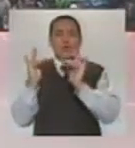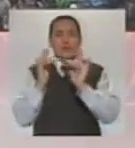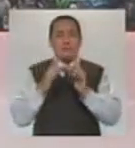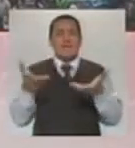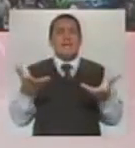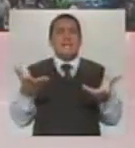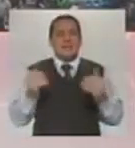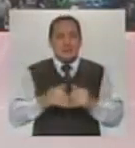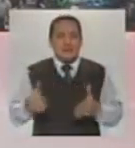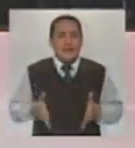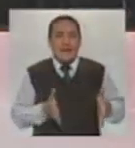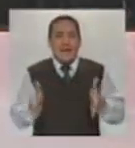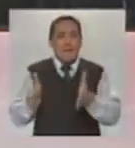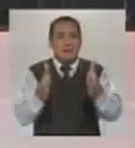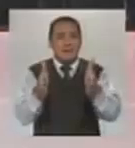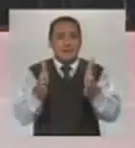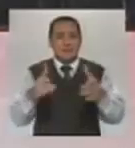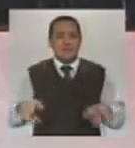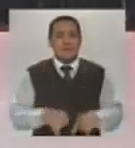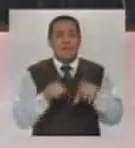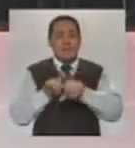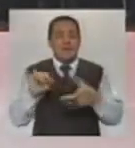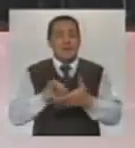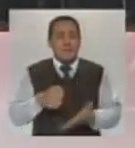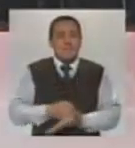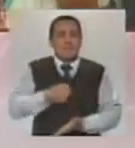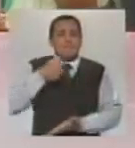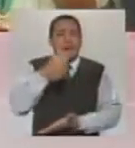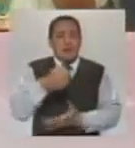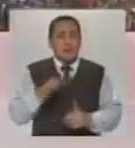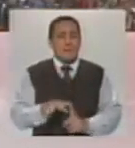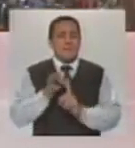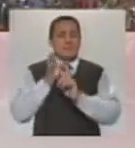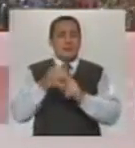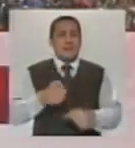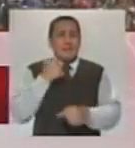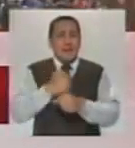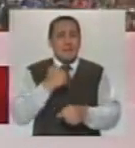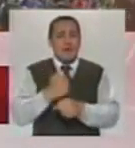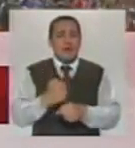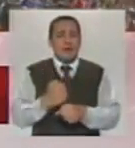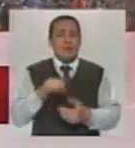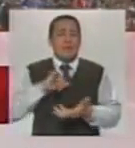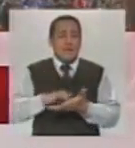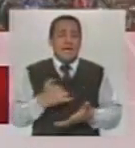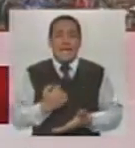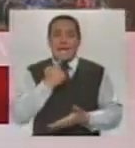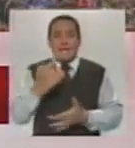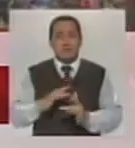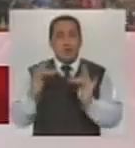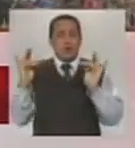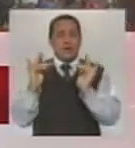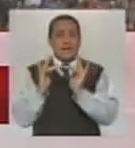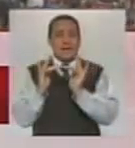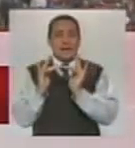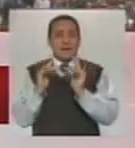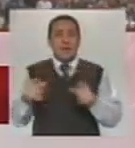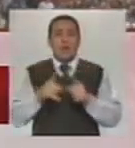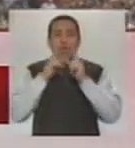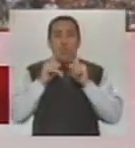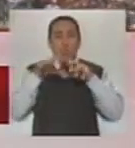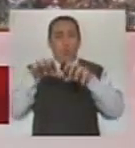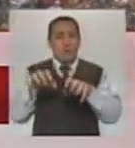carreteras, estamos financiando la principal obra que tiene, que es conectar